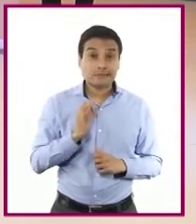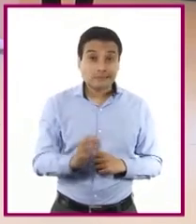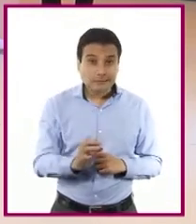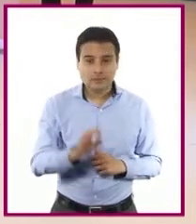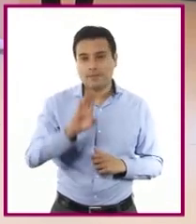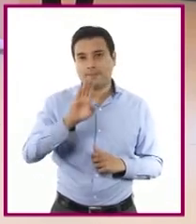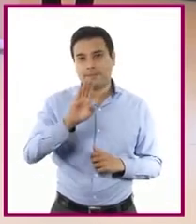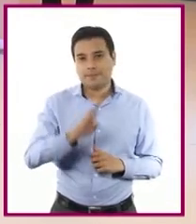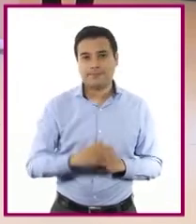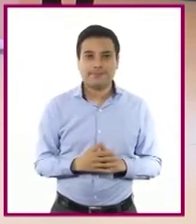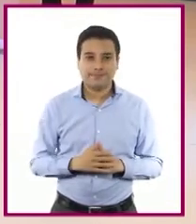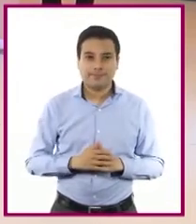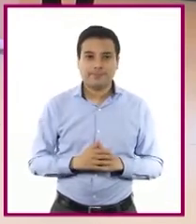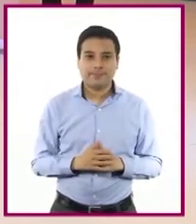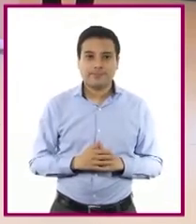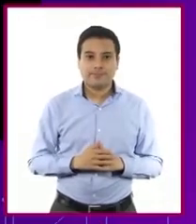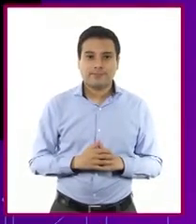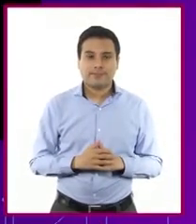B.